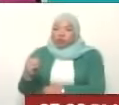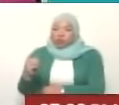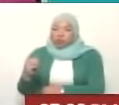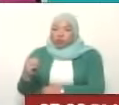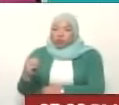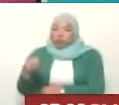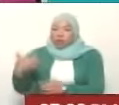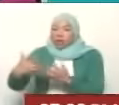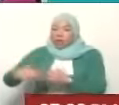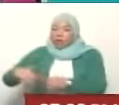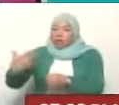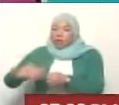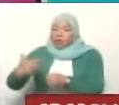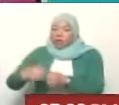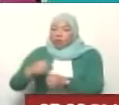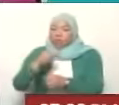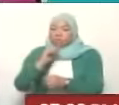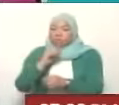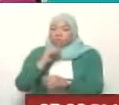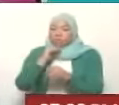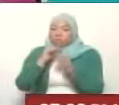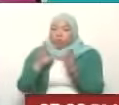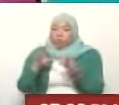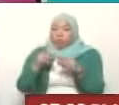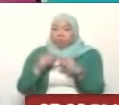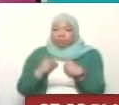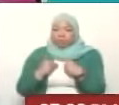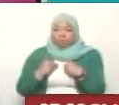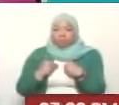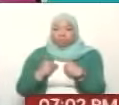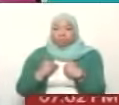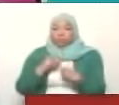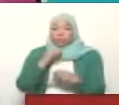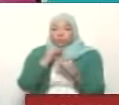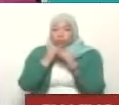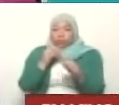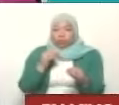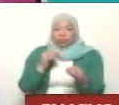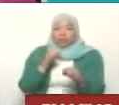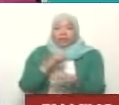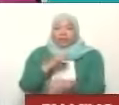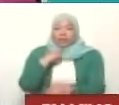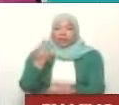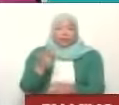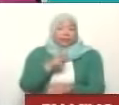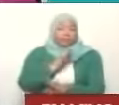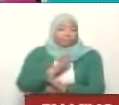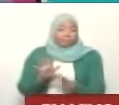quedaron mudos, callados, en la lona, nocao.